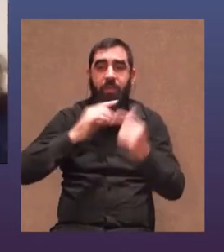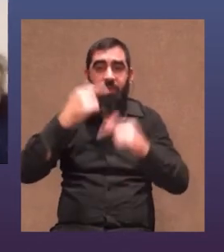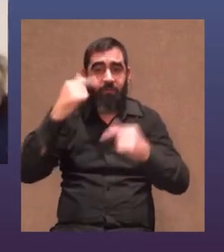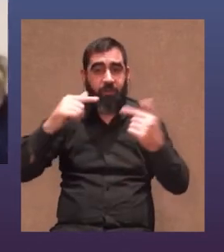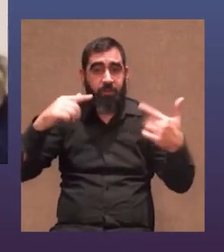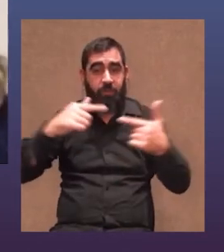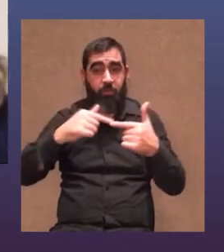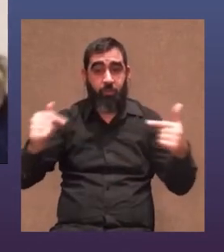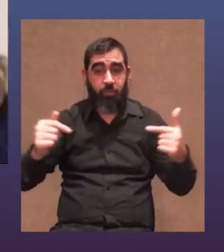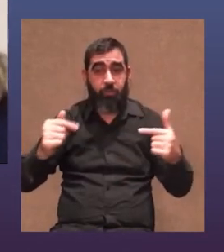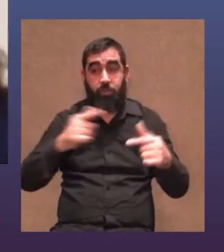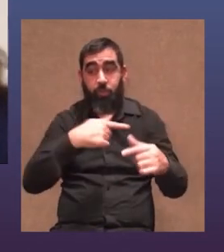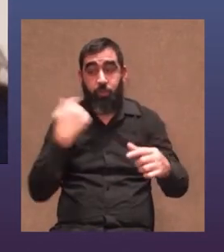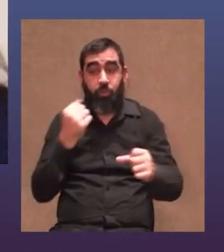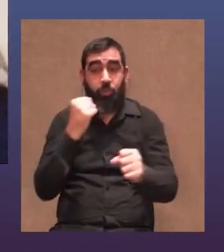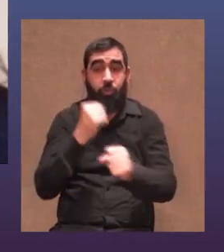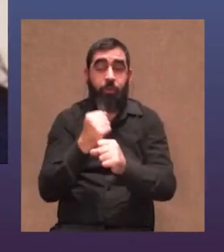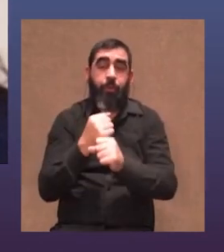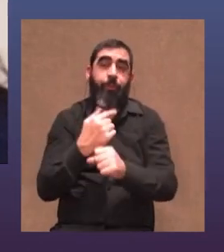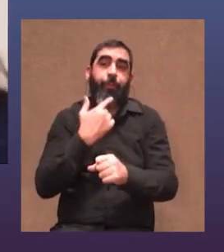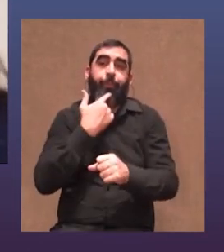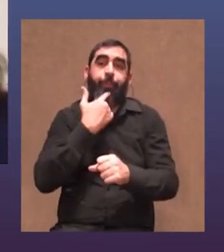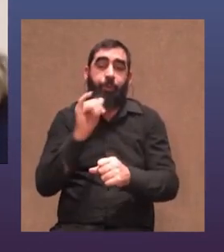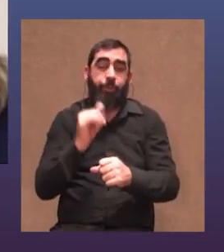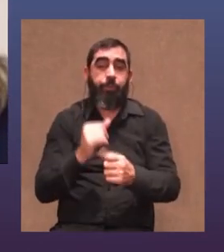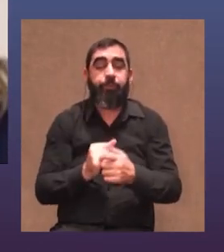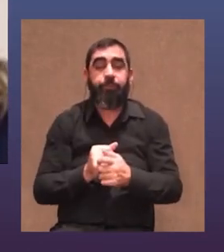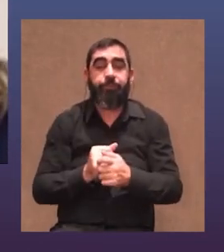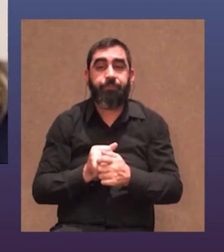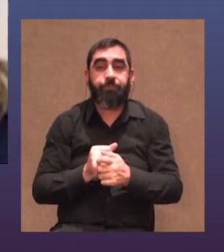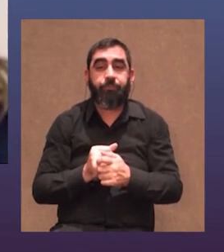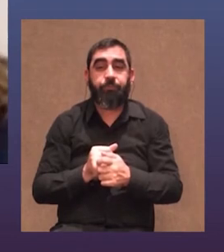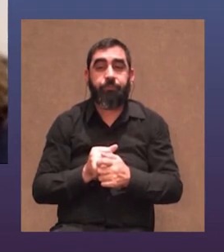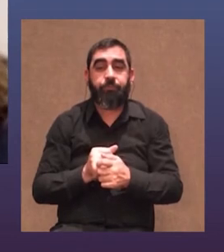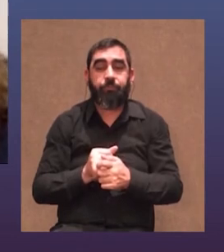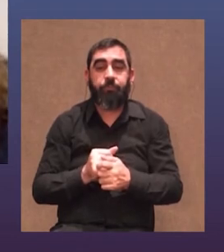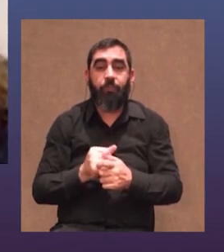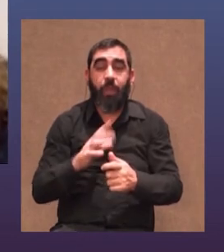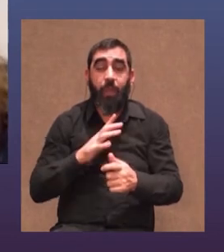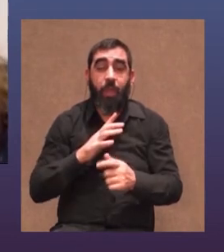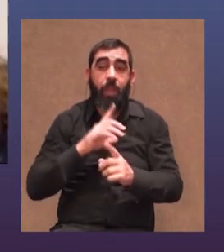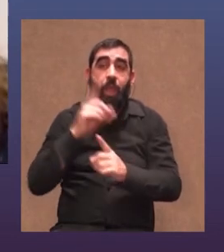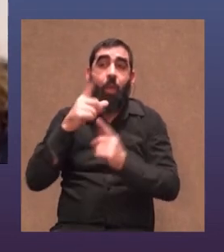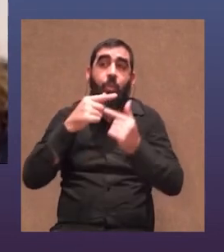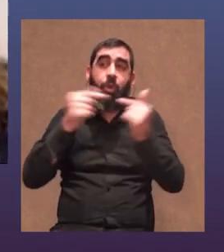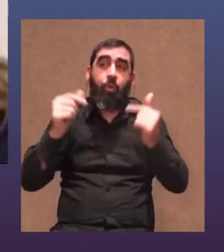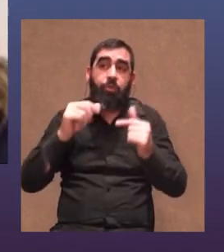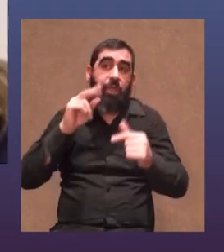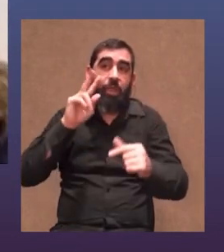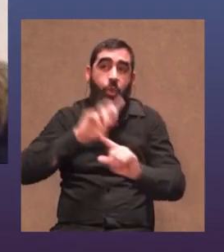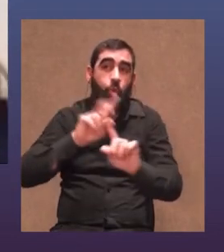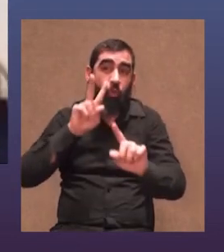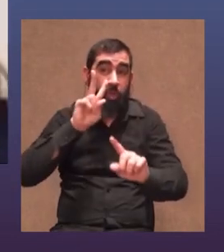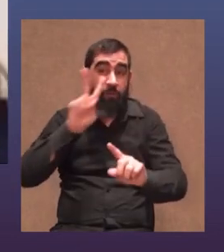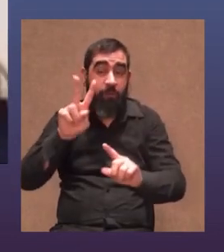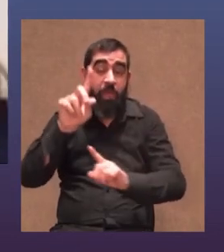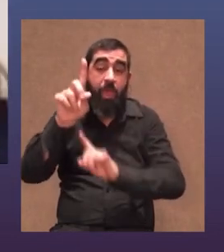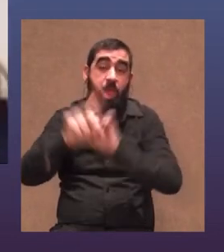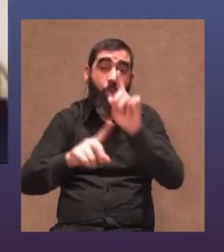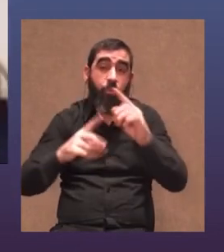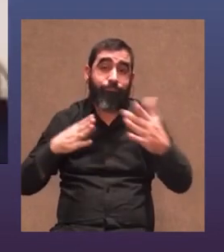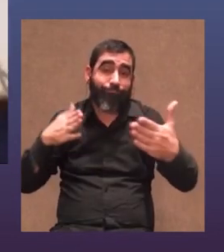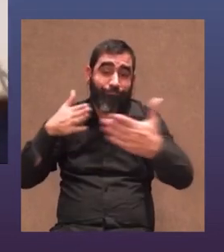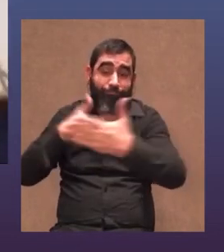Y nosotros trabajamos, por ejemplo, voy a poner, digo, hay muros invisibles que